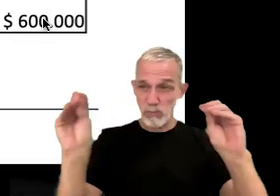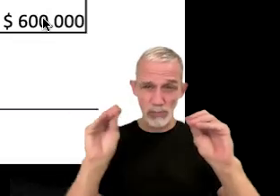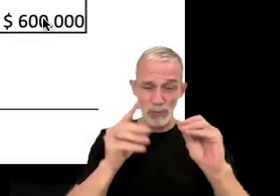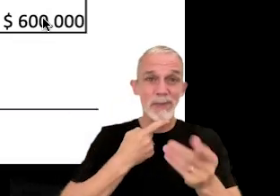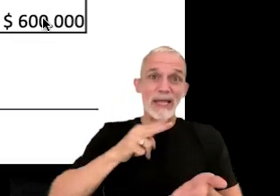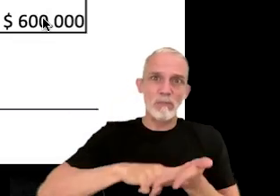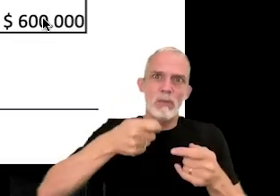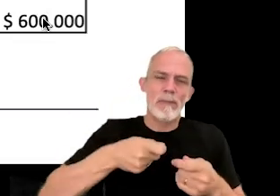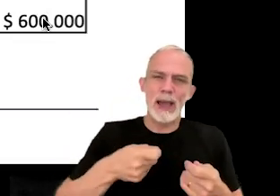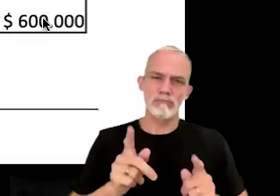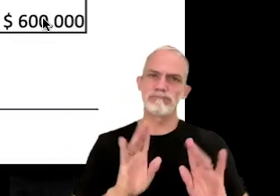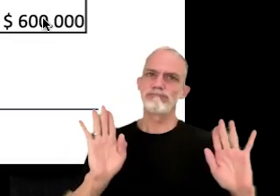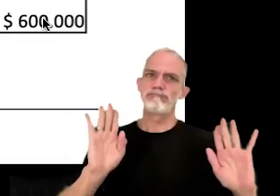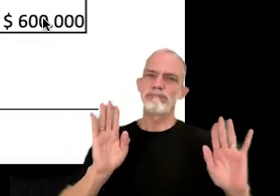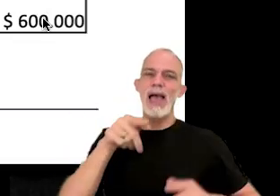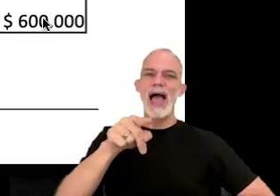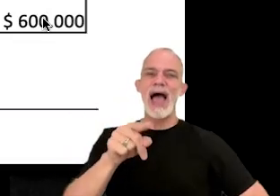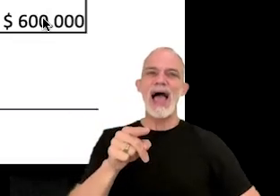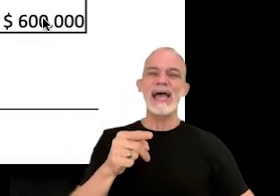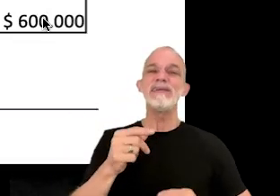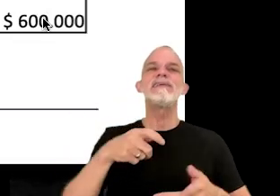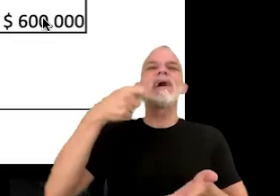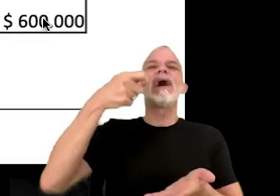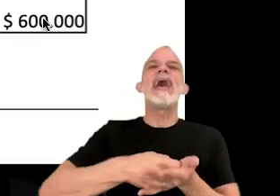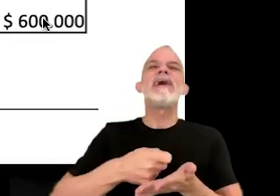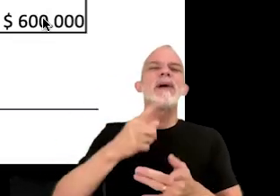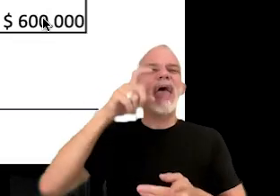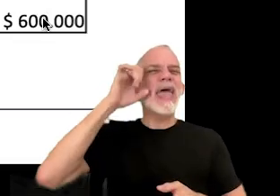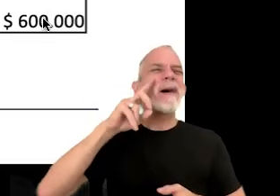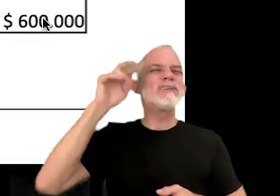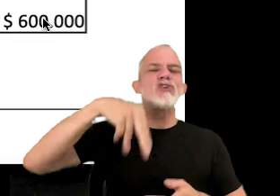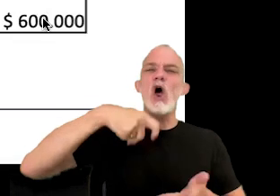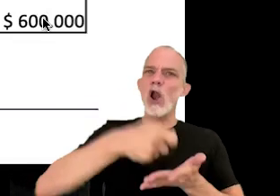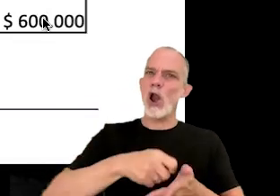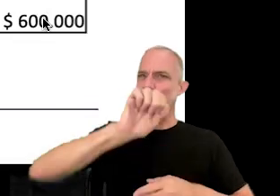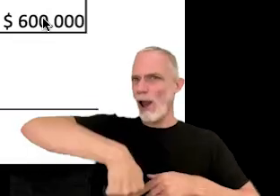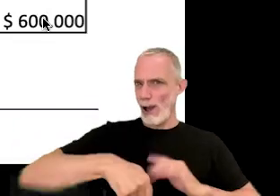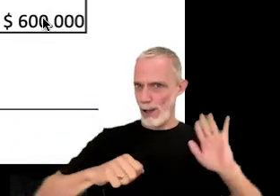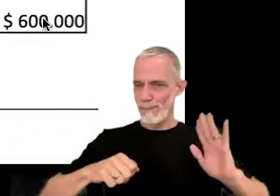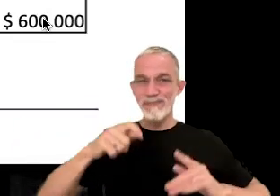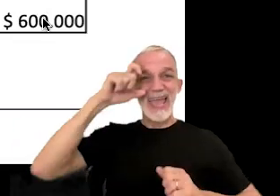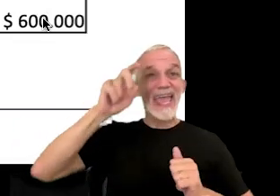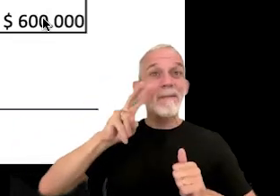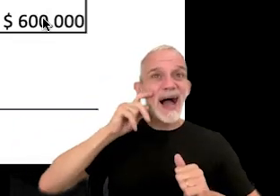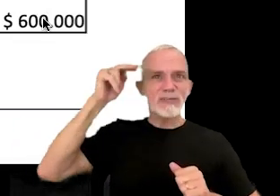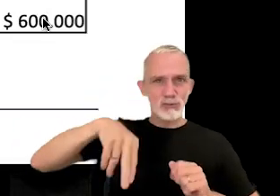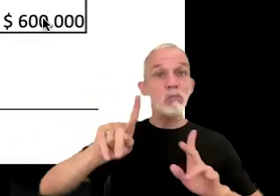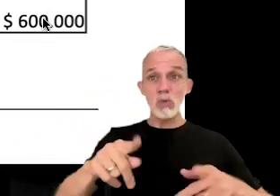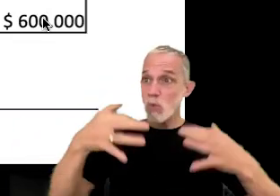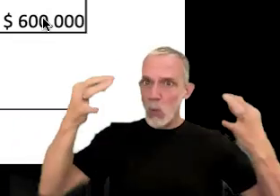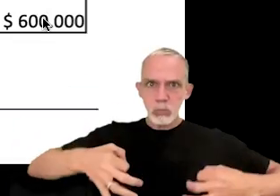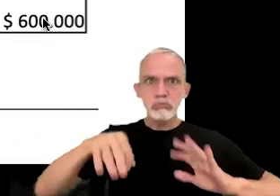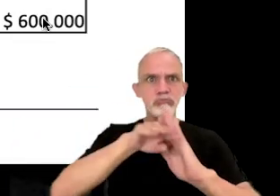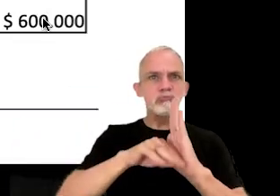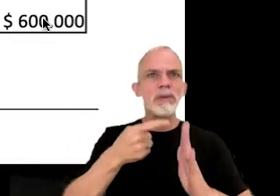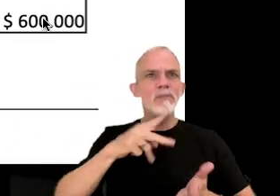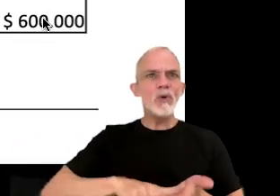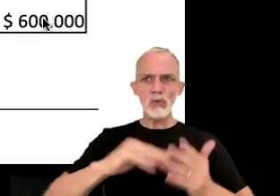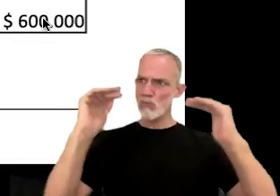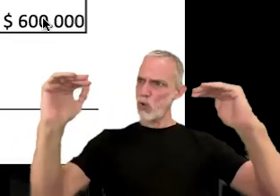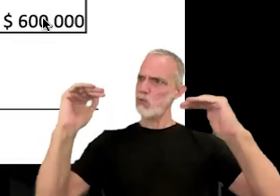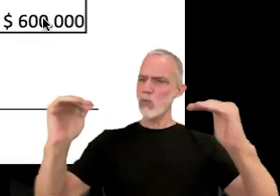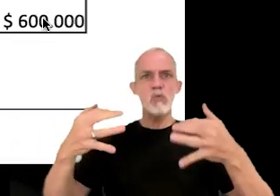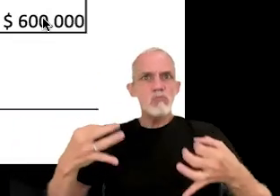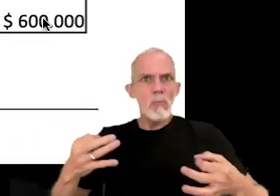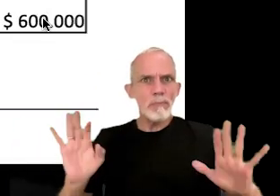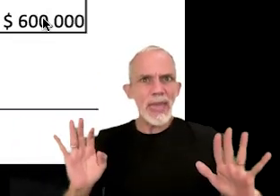contributiva, estamos hablando de un delito de evasión. No es este el caso. El contribuyente declara correctamente su impuesto determinado. Lo que hace